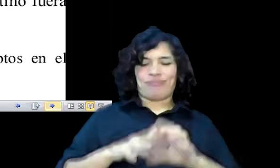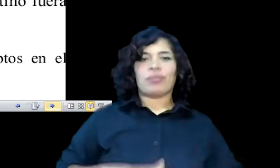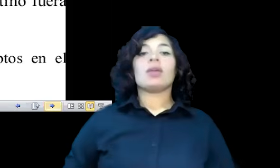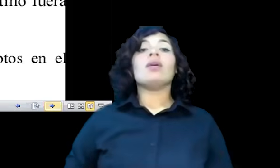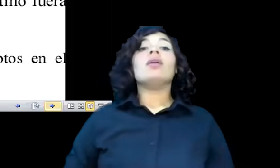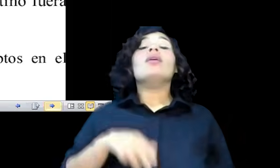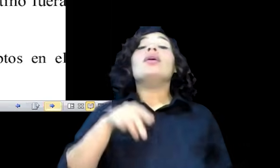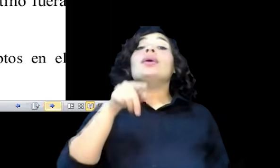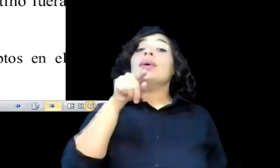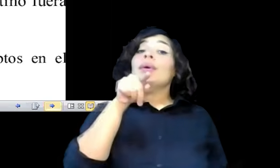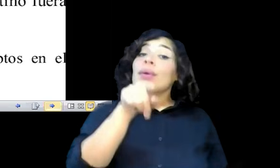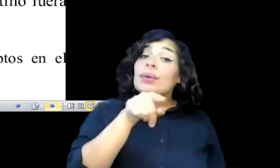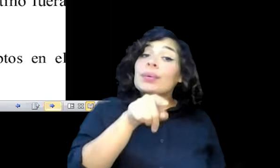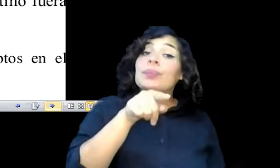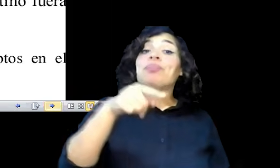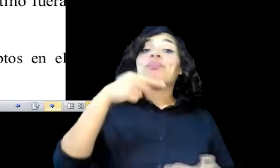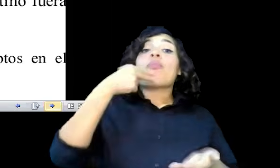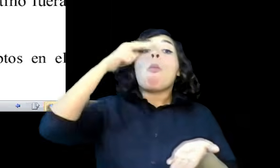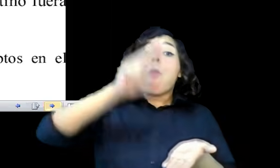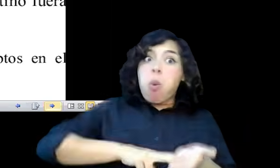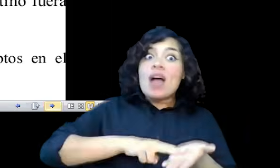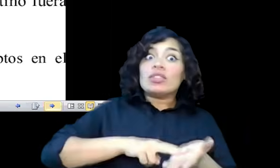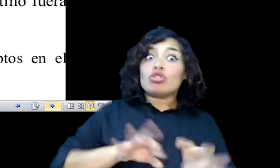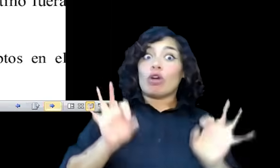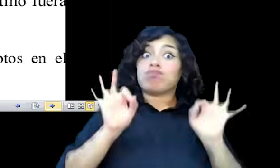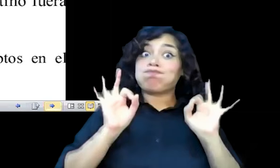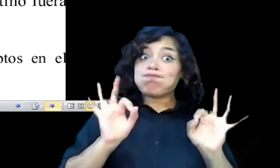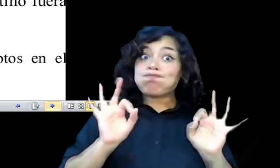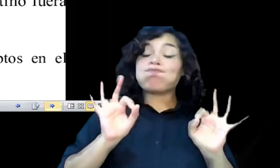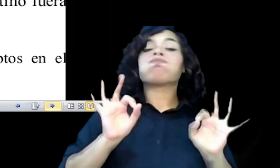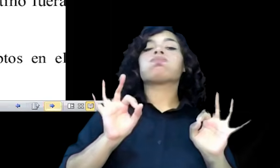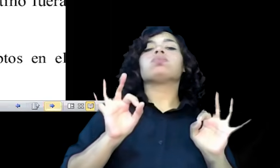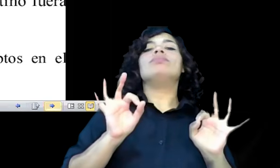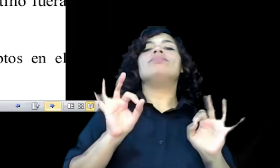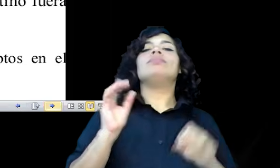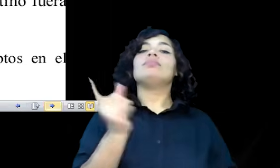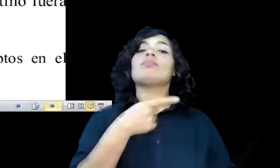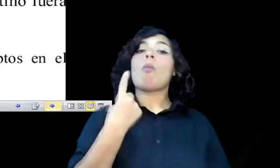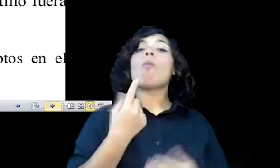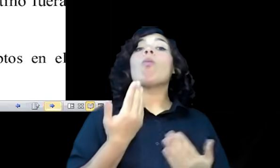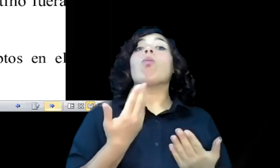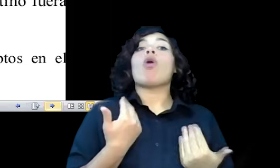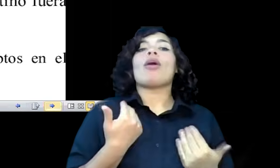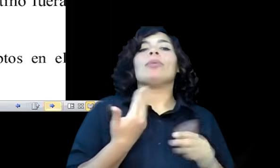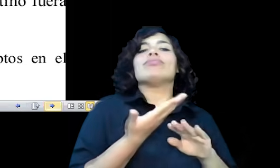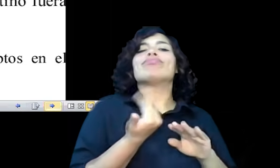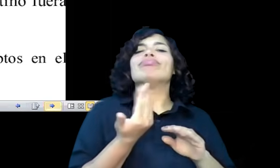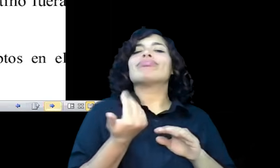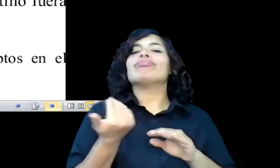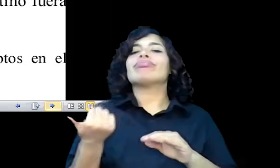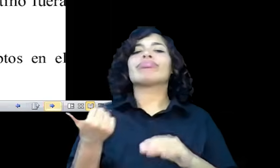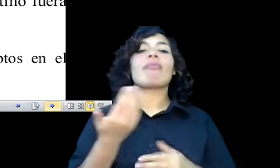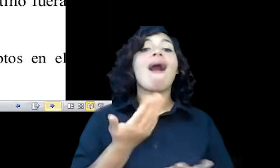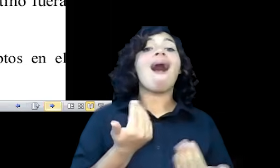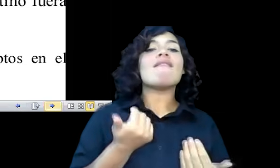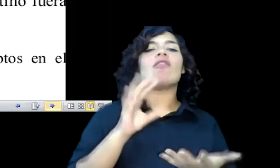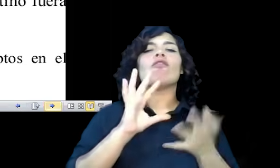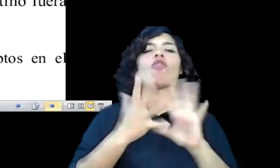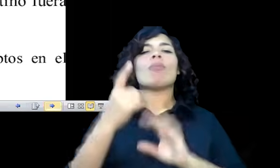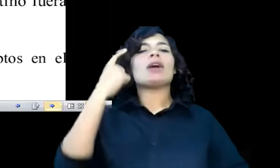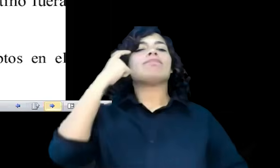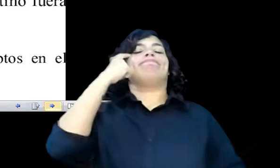que tengamos al impuesto, le vamos a poder detraer las percepciones, ¿sí?, de